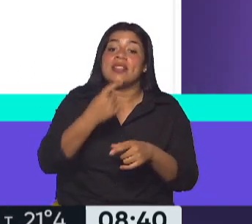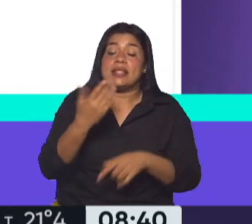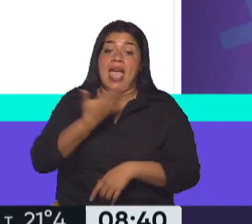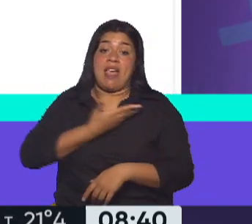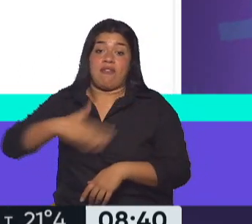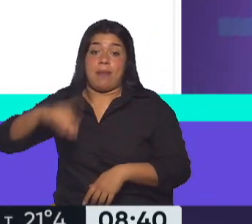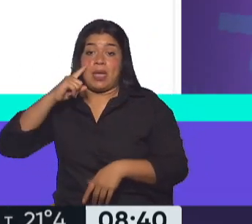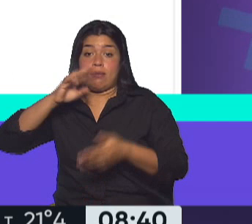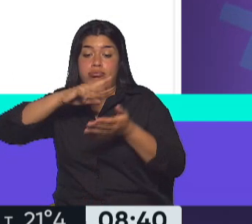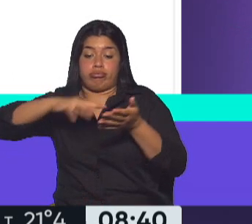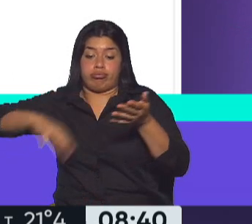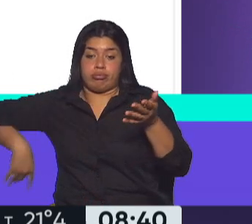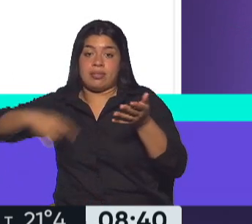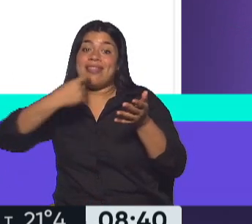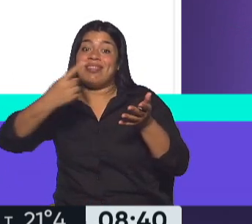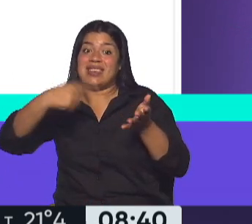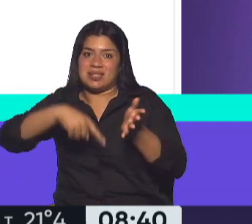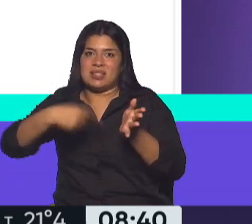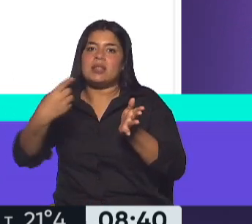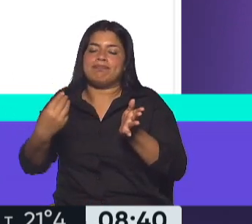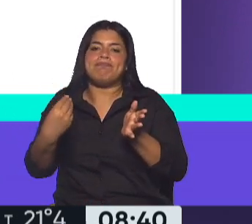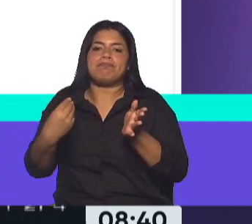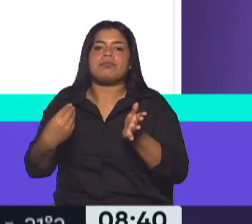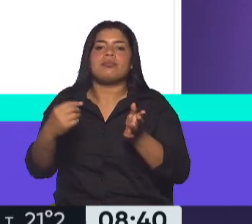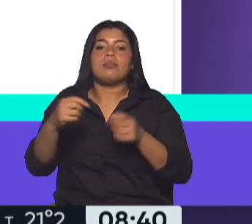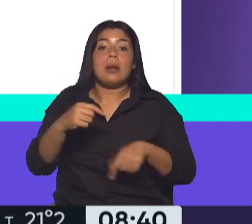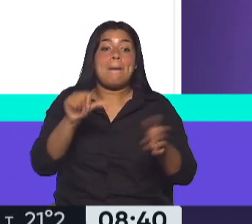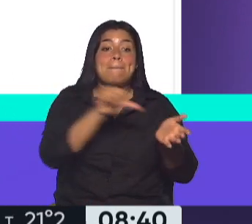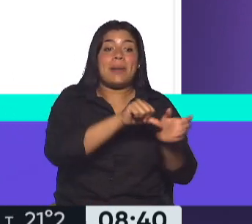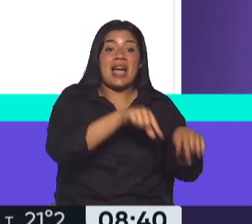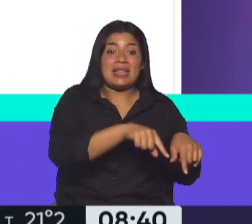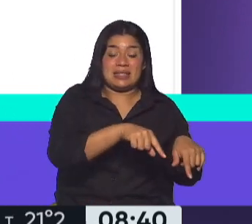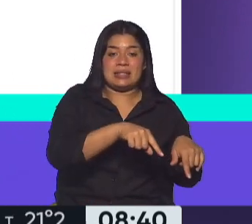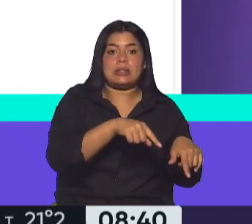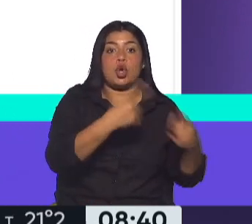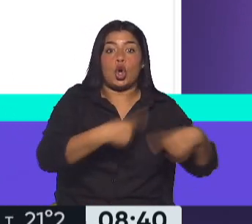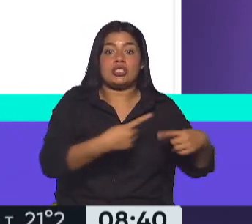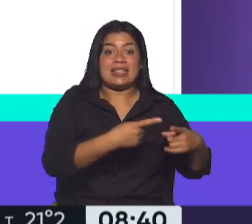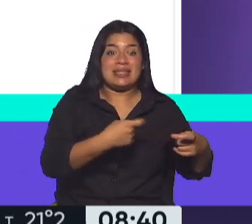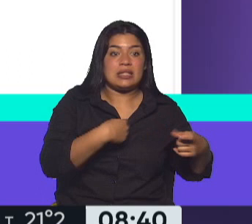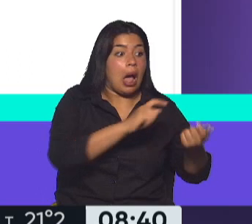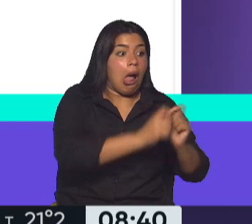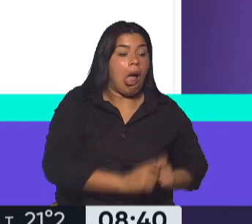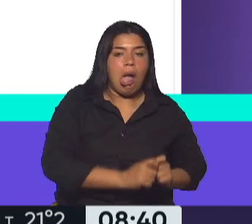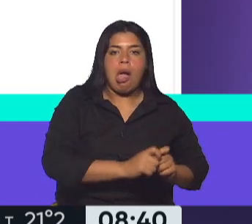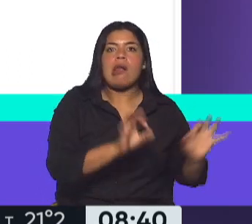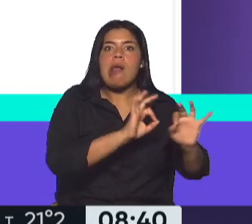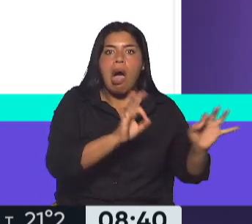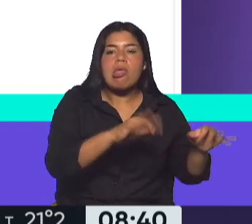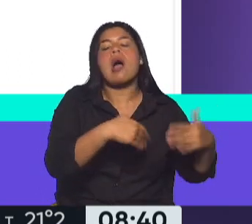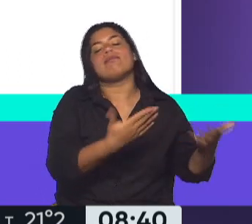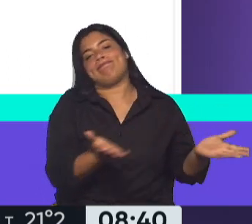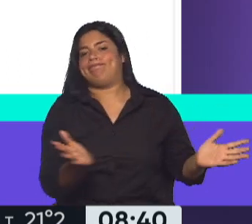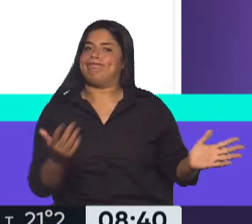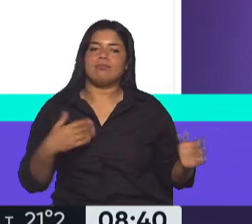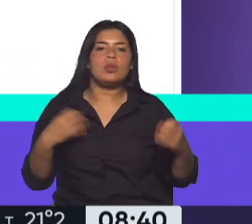FMI dice que no se llegaron a hacer las reformas que el país necesitaba. Siempre que se habla de reformas son la previsional de los